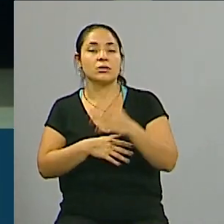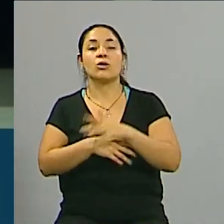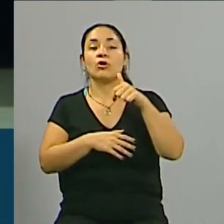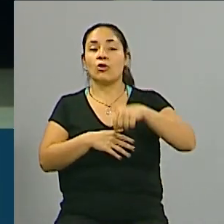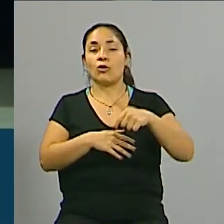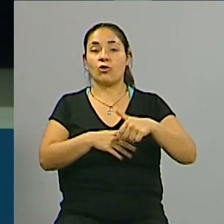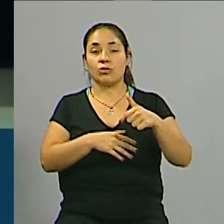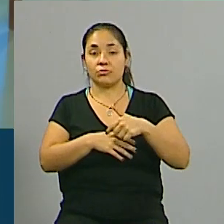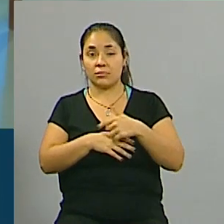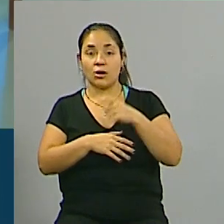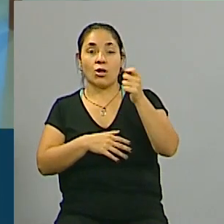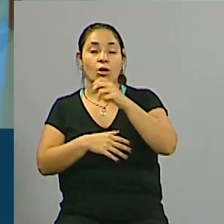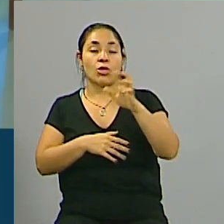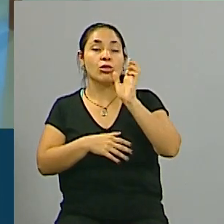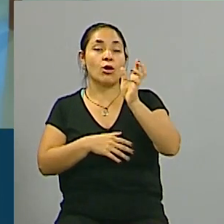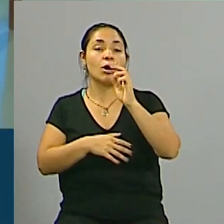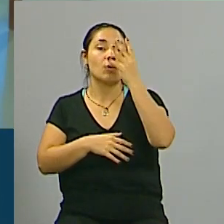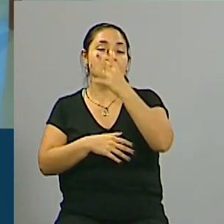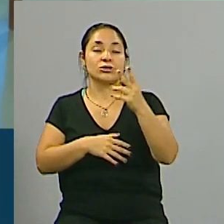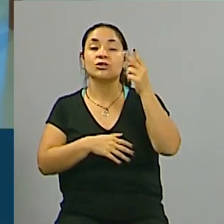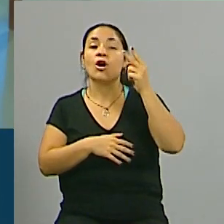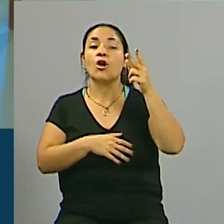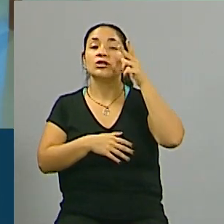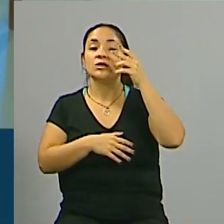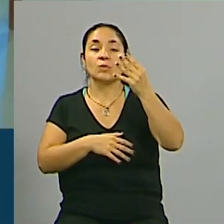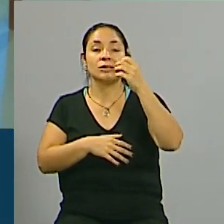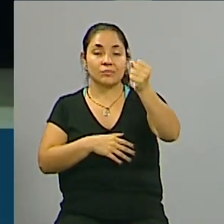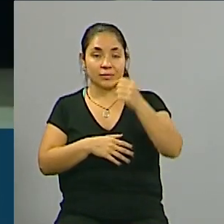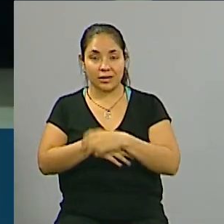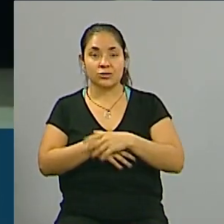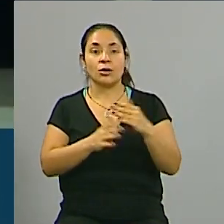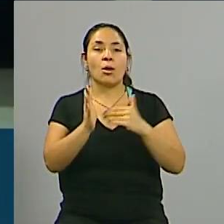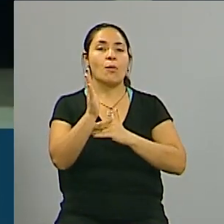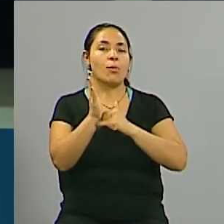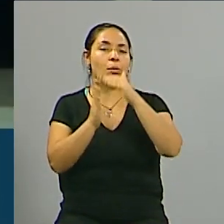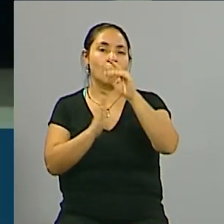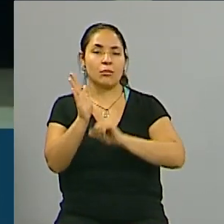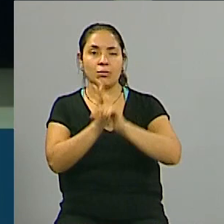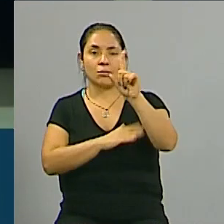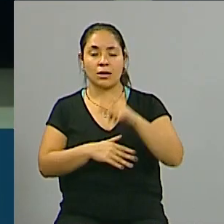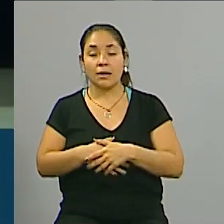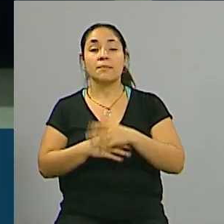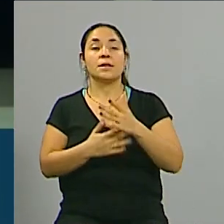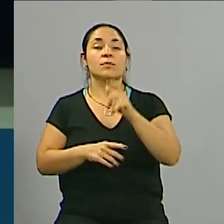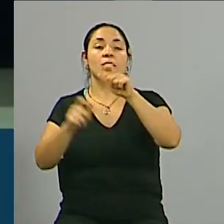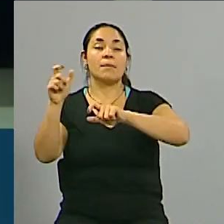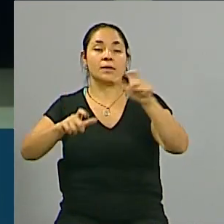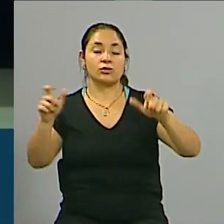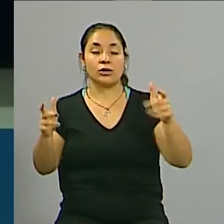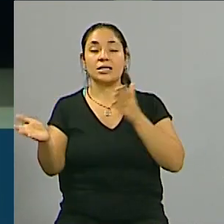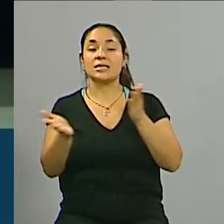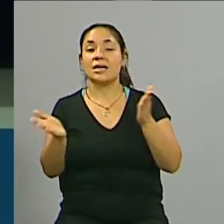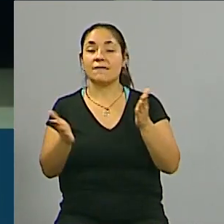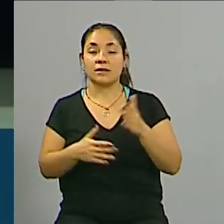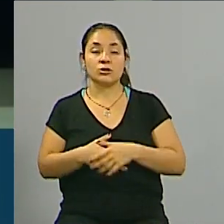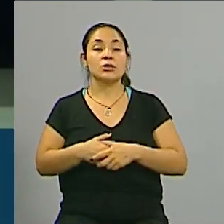484 pesos. Por las nubes. El dólar. Entonces, también hay una cuestión donde los prestadores de servicios, los que se vayan a presentar a la licitación, no tienen